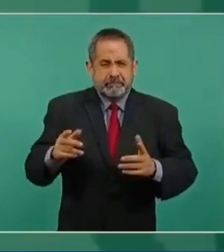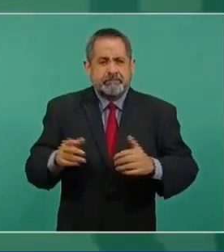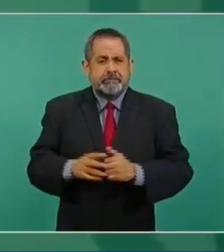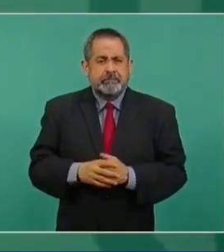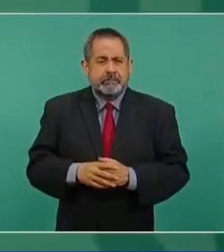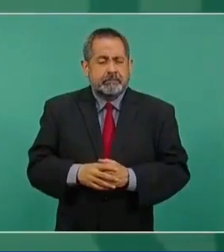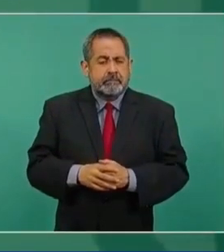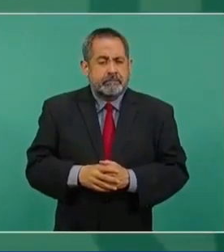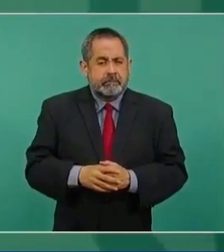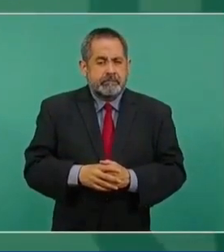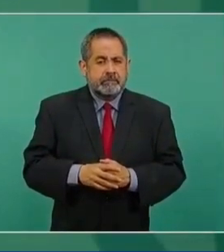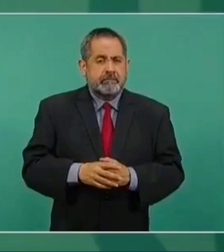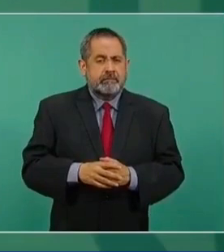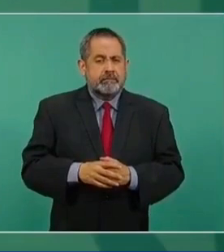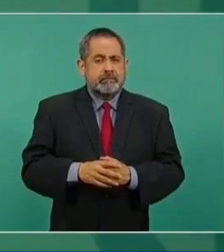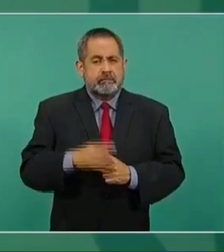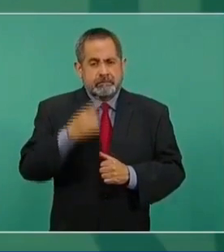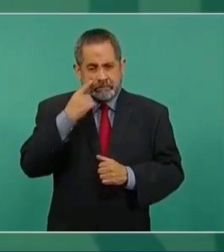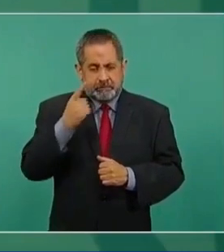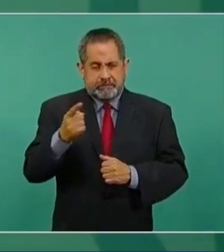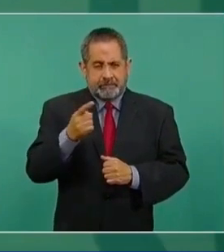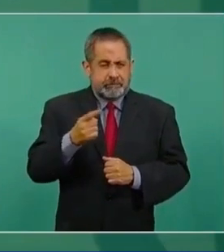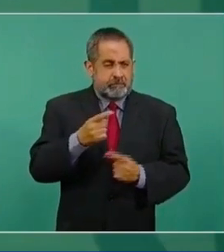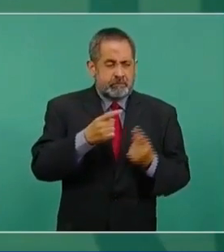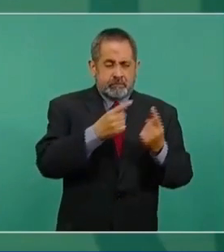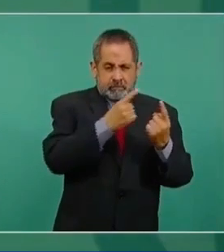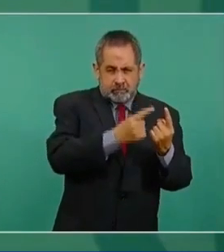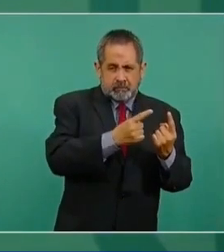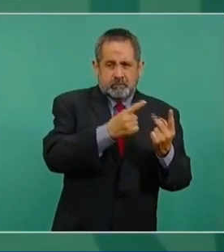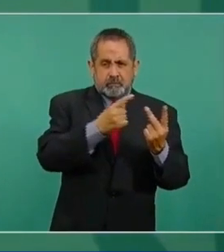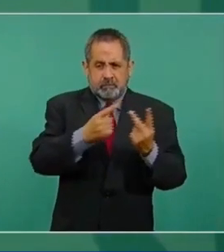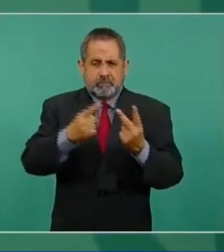si vemos esta tercera ola,